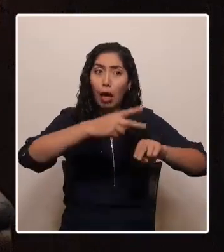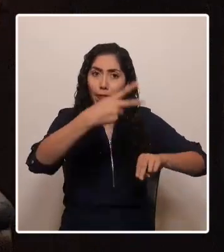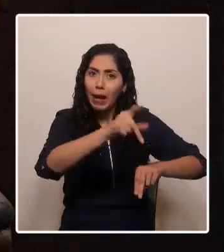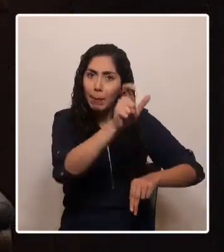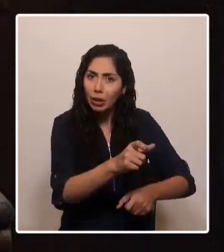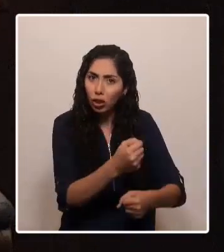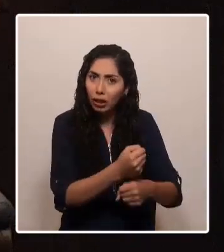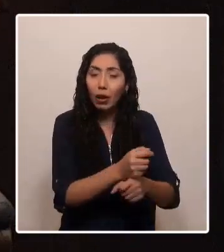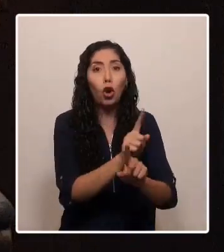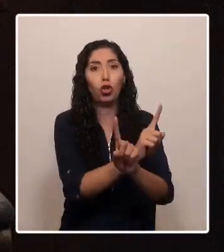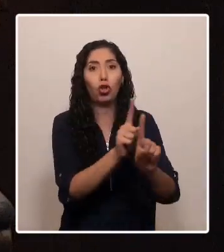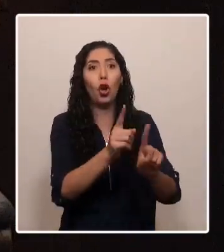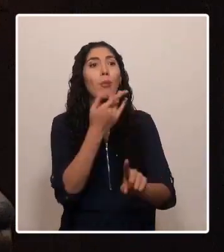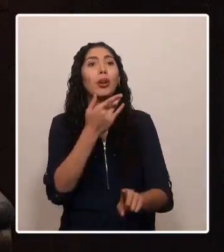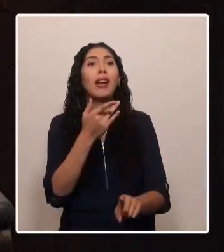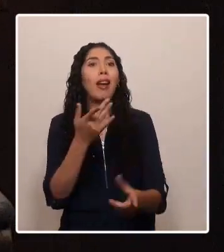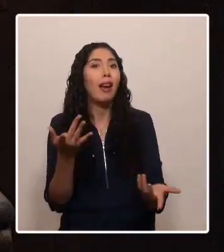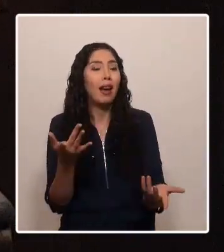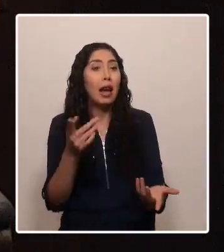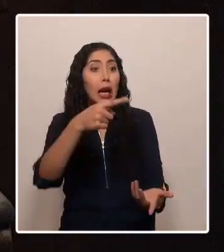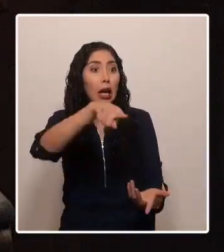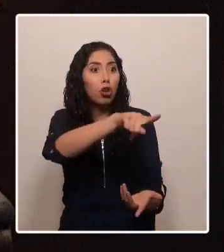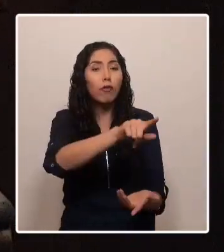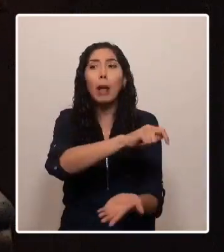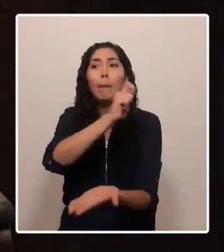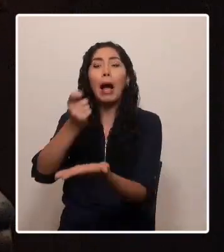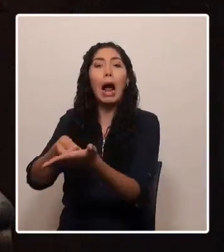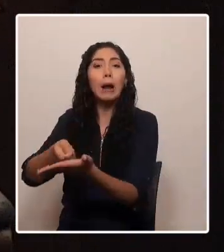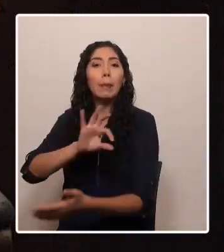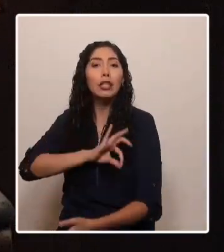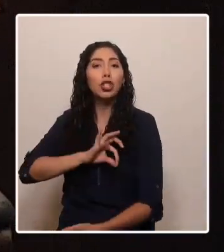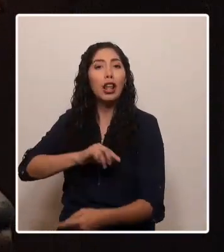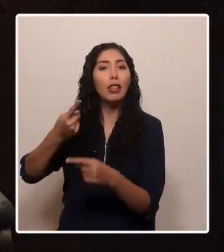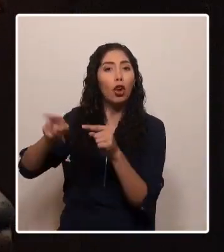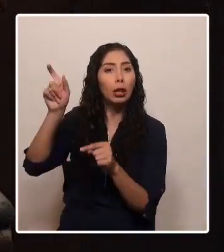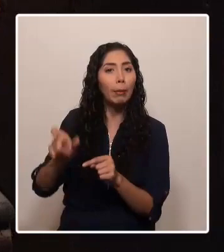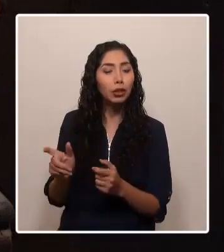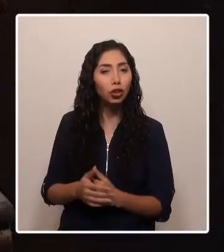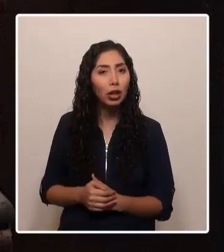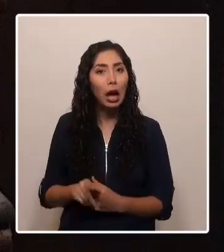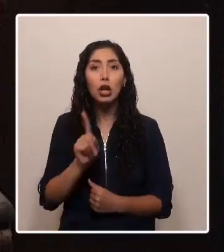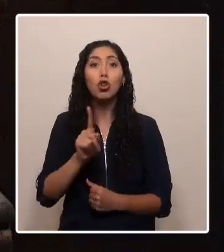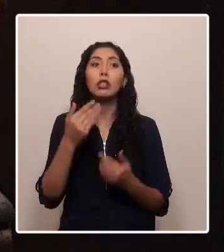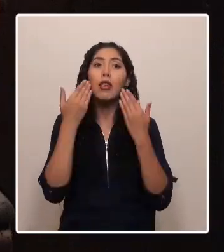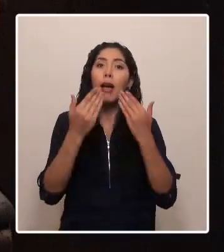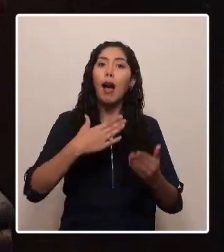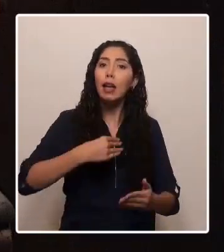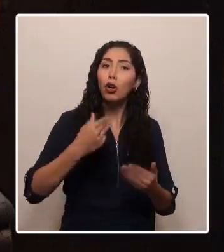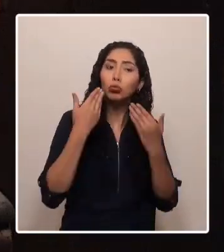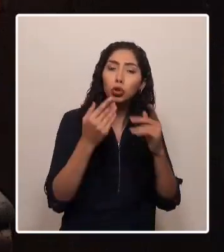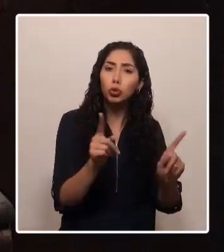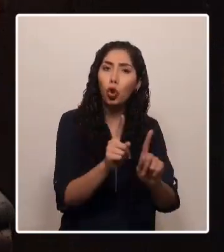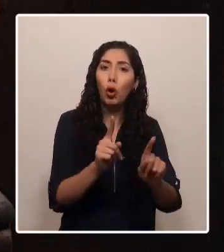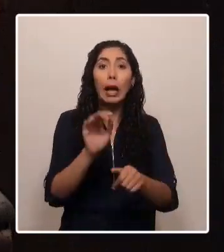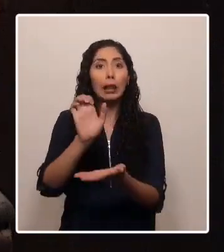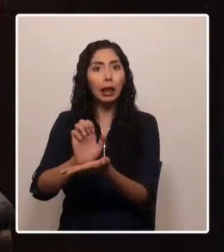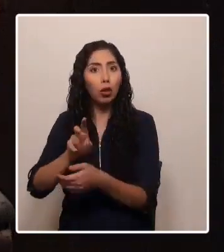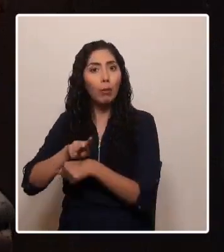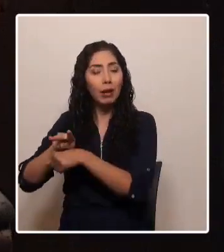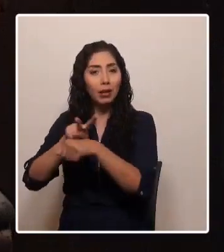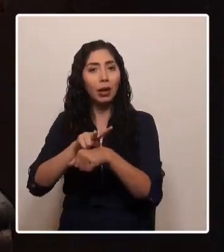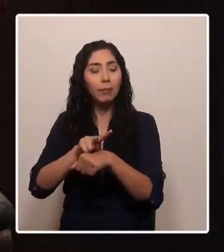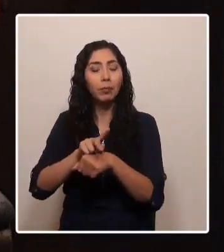pagar pensiones ajenas. No se heredan y son administrados por el Estado. Y el presidente Boric, cuando le preguntaron